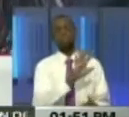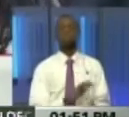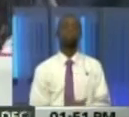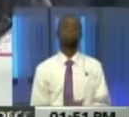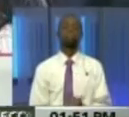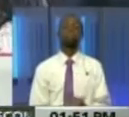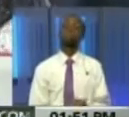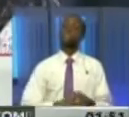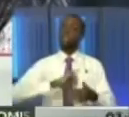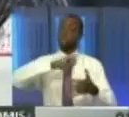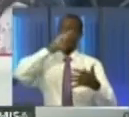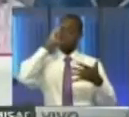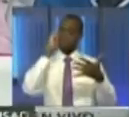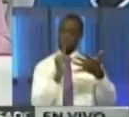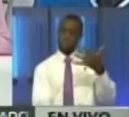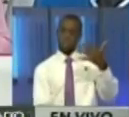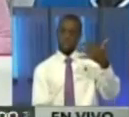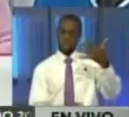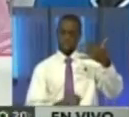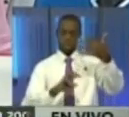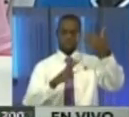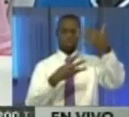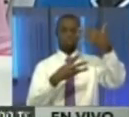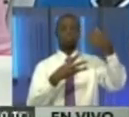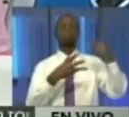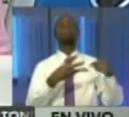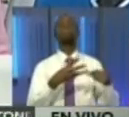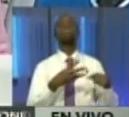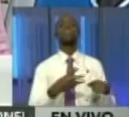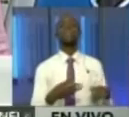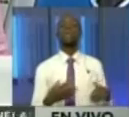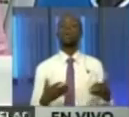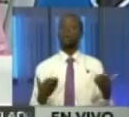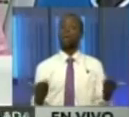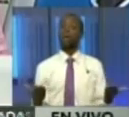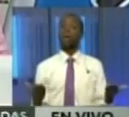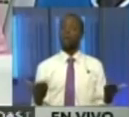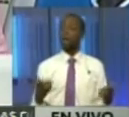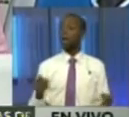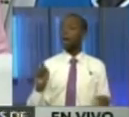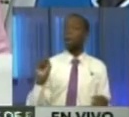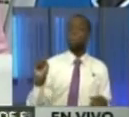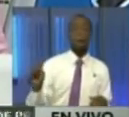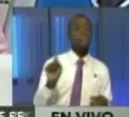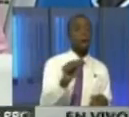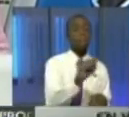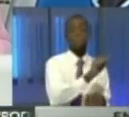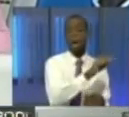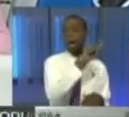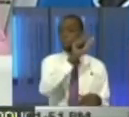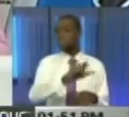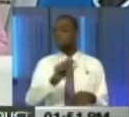Finalmente, la expresión política de las ciudadanas y los ciudadanos